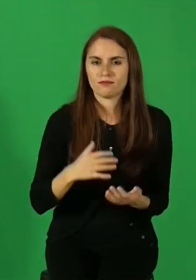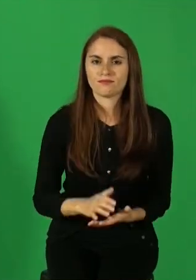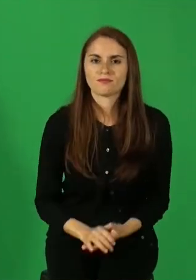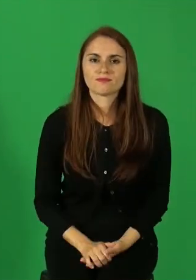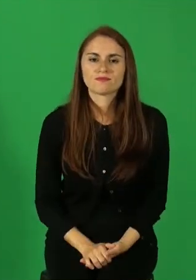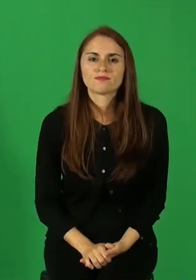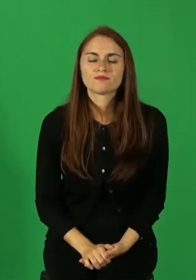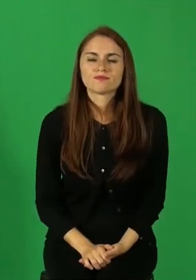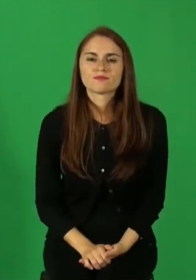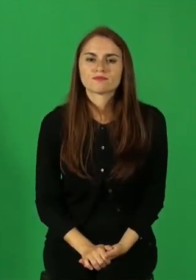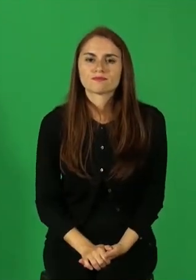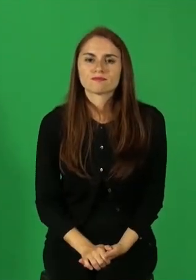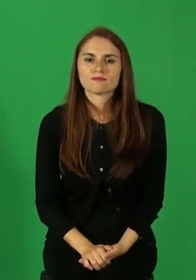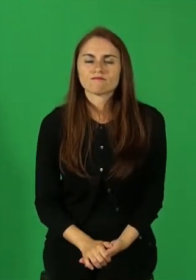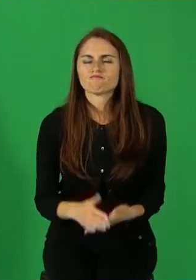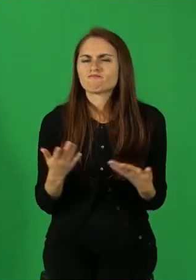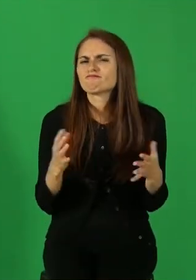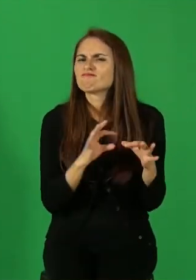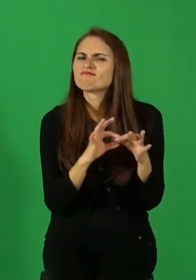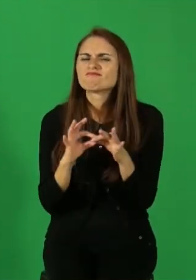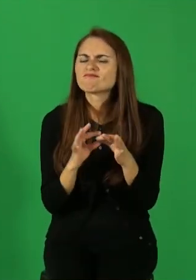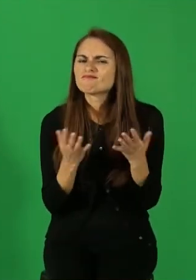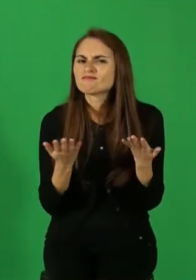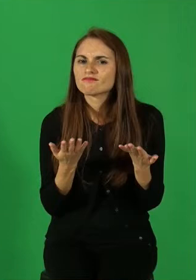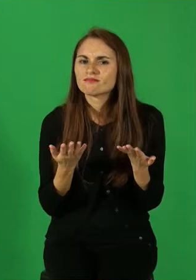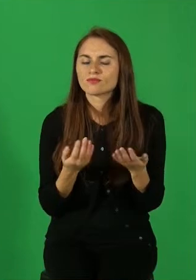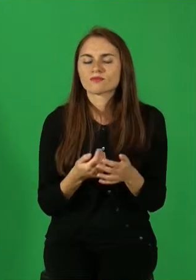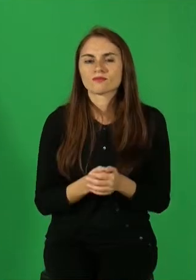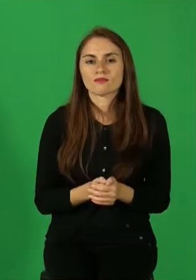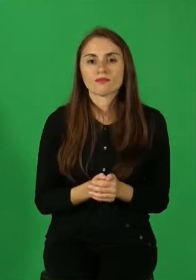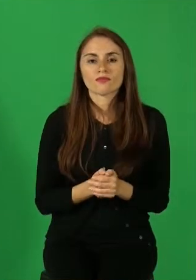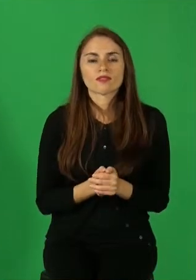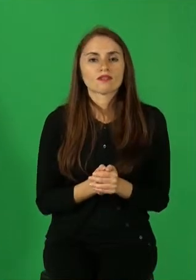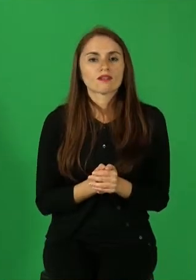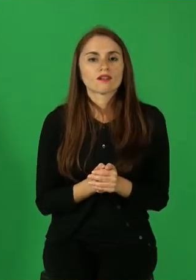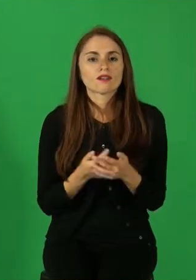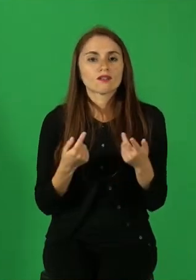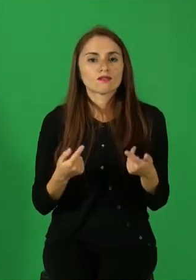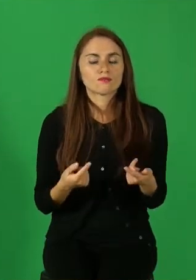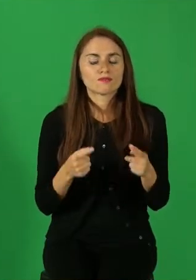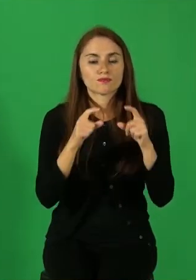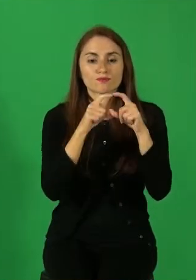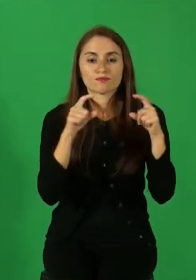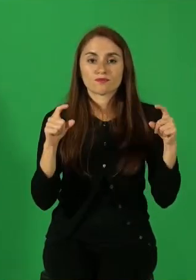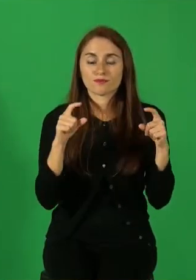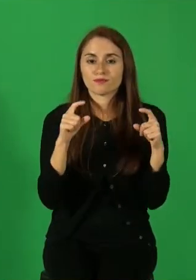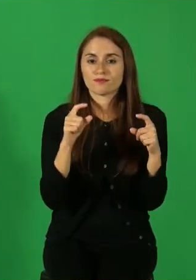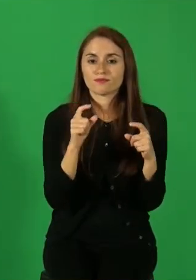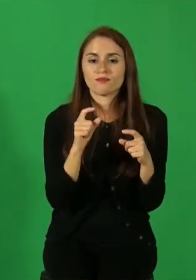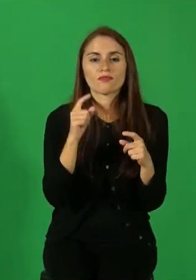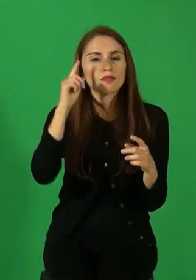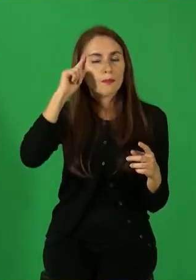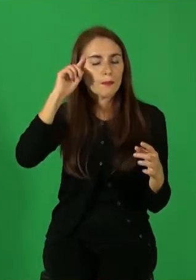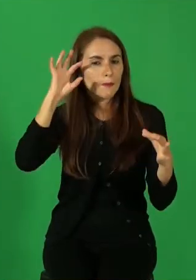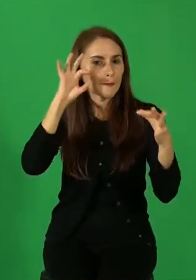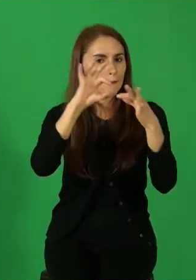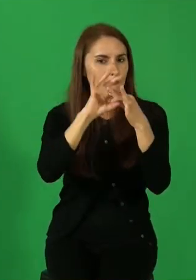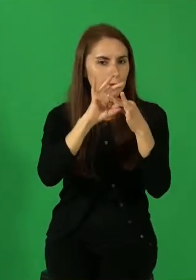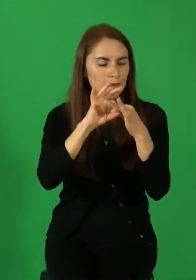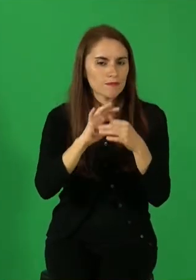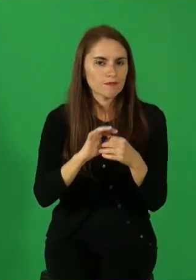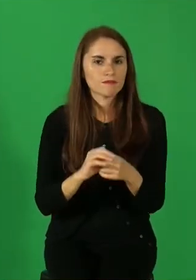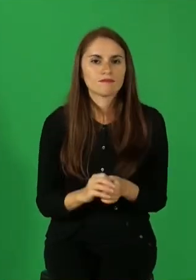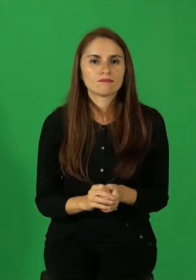¿Qué relación tiene con esto? En este caso estamos hablando de la cohesión. ¿Qué es la cohesión en un